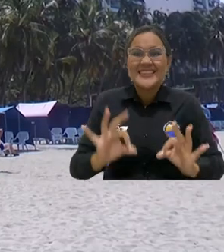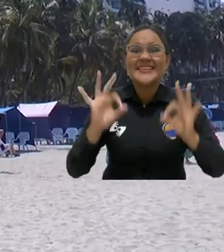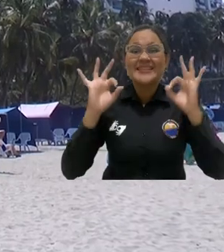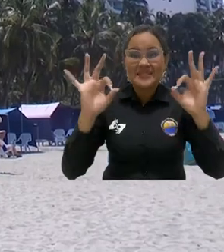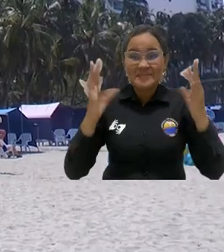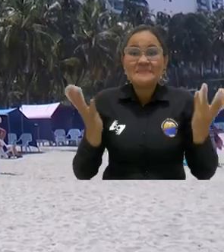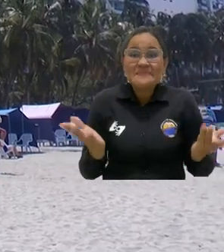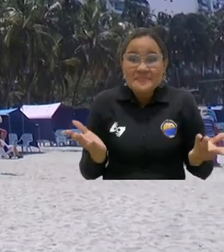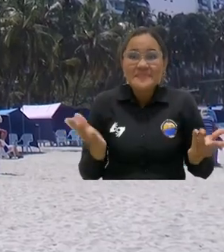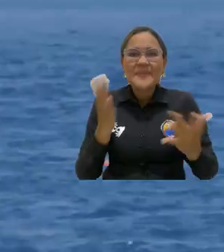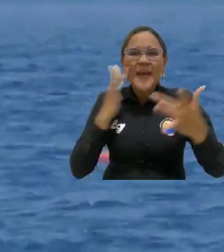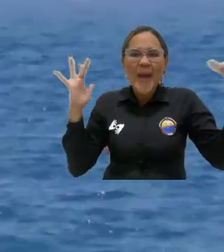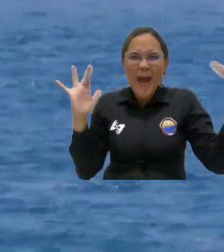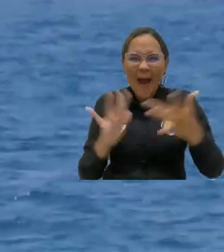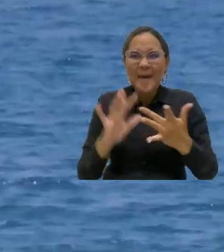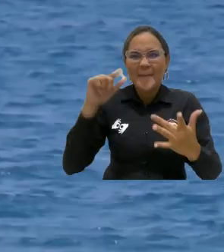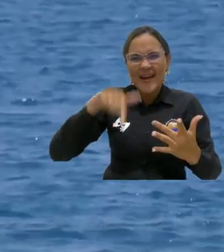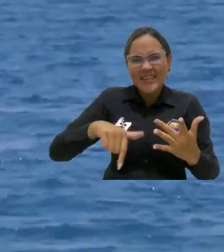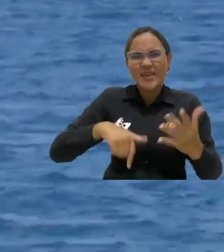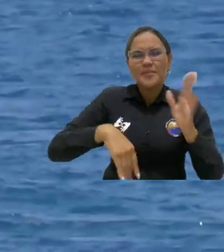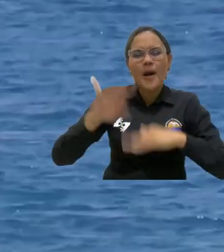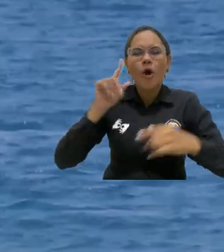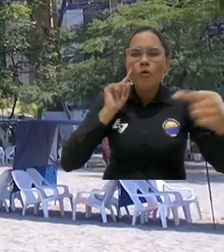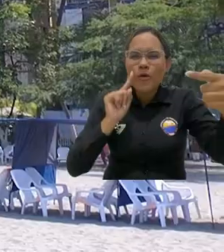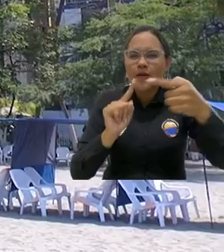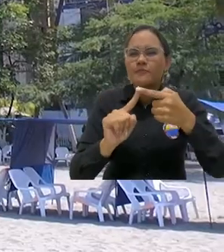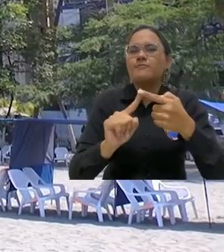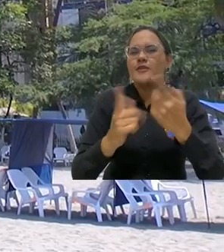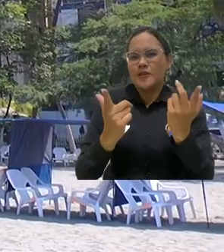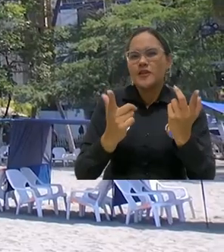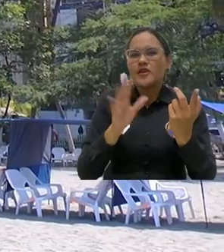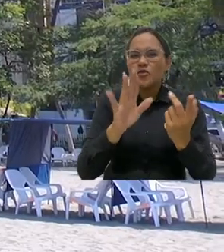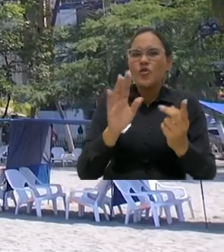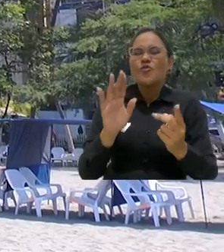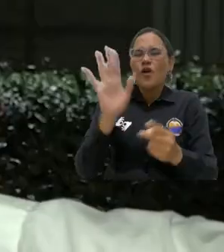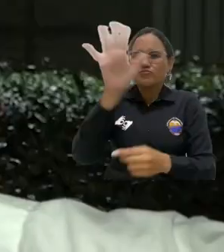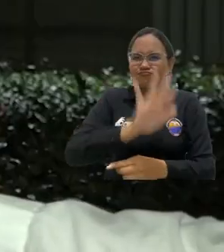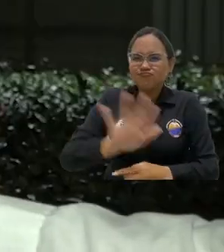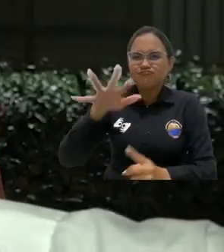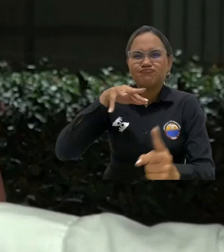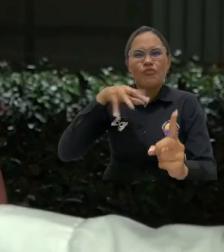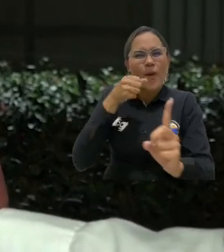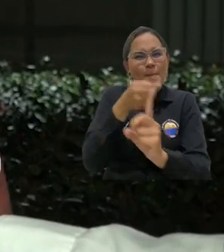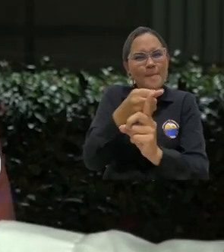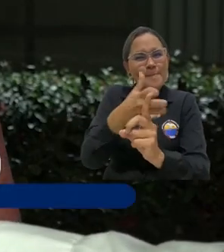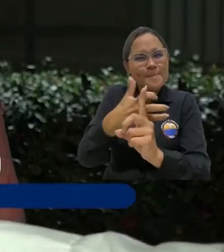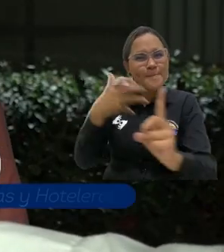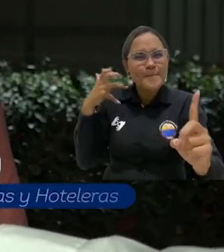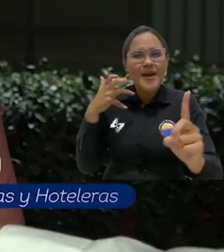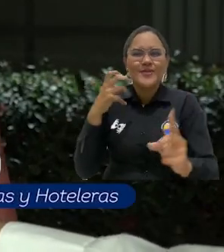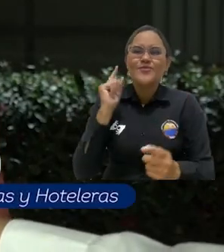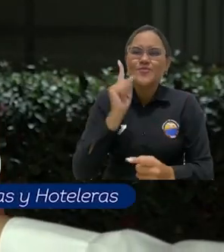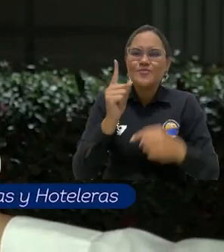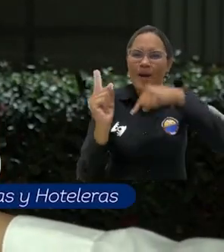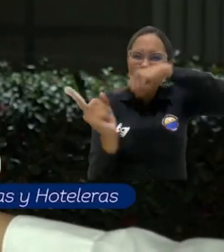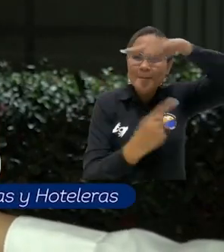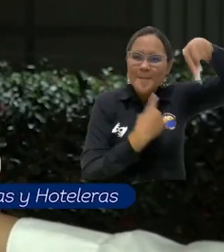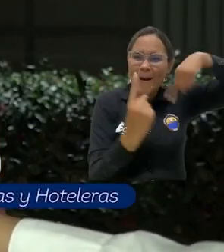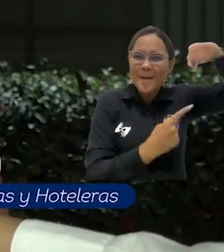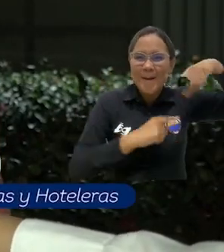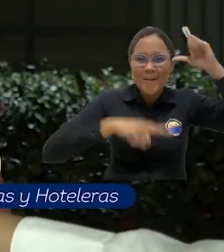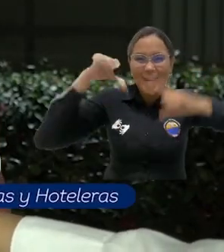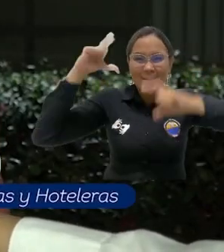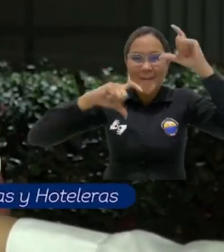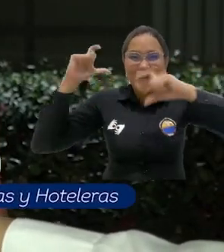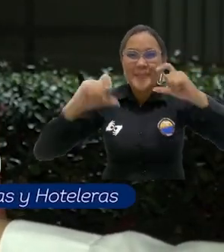formación de excelencia en este ámbito para impactar positivamente en el territorio los programas continúan con sus retos de impactar positivamente